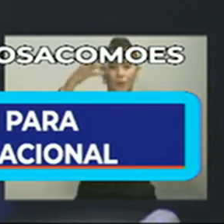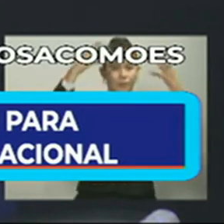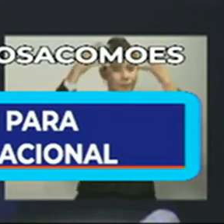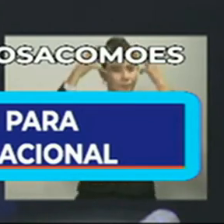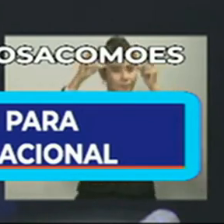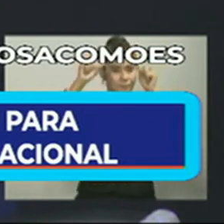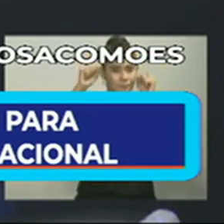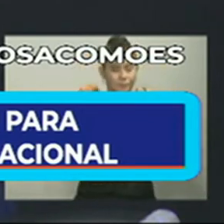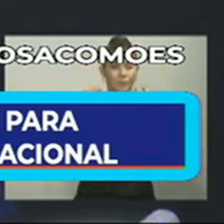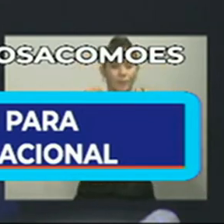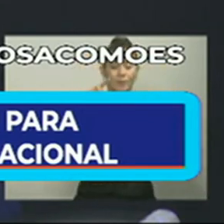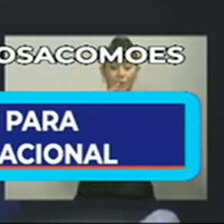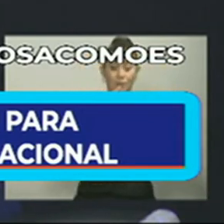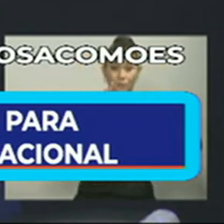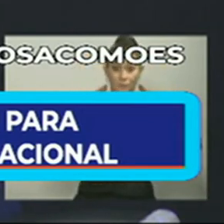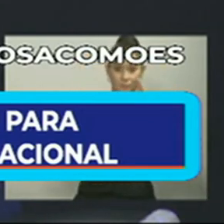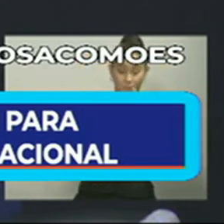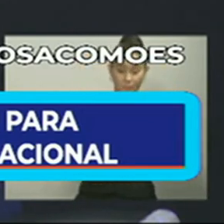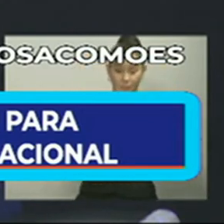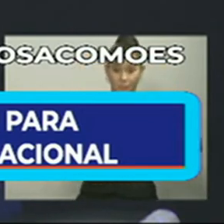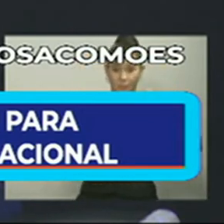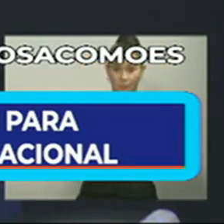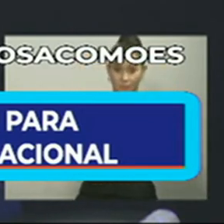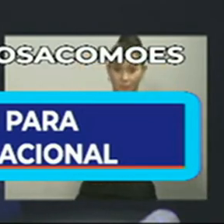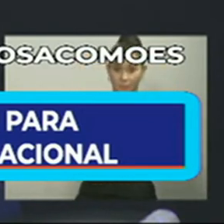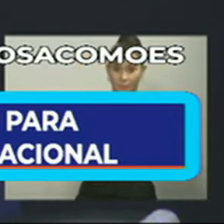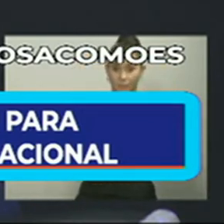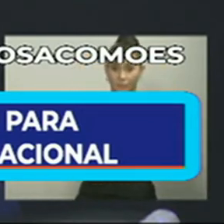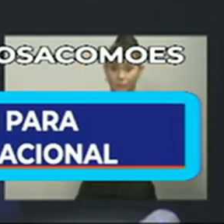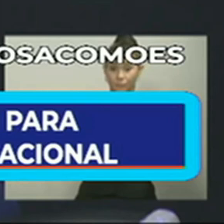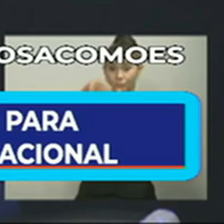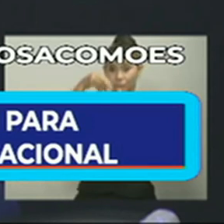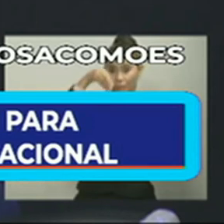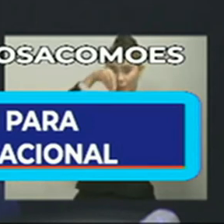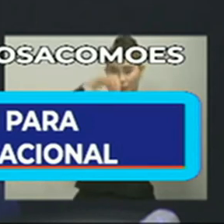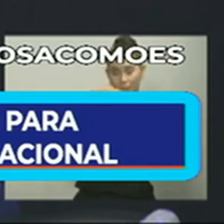FINJUS, es el presidente de la comisión que ha estudiado la situación de la policía.